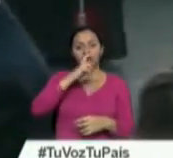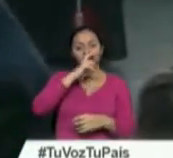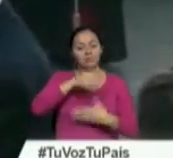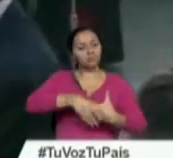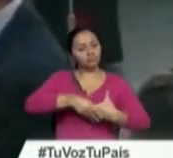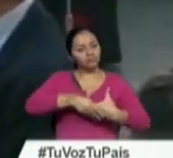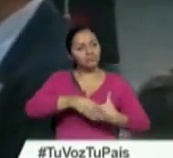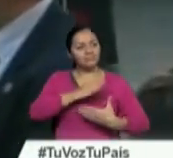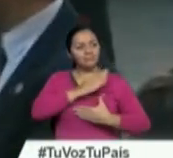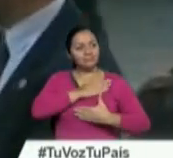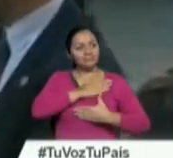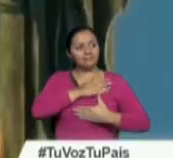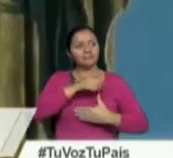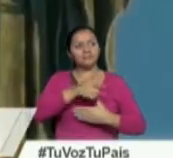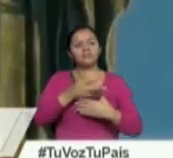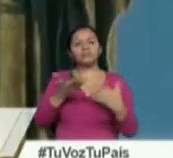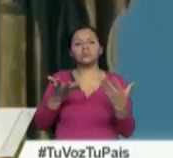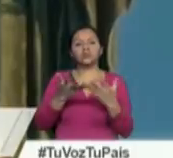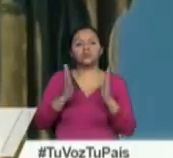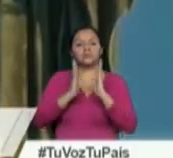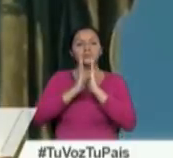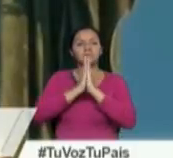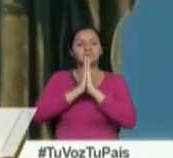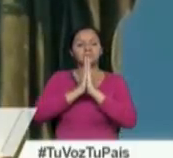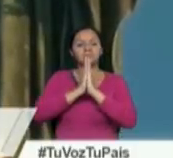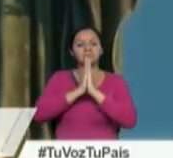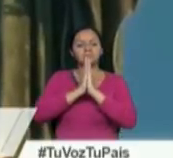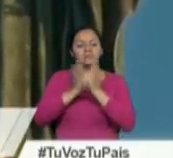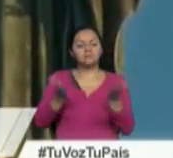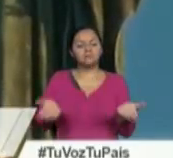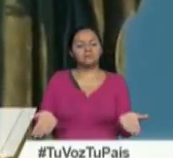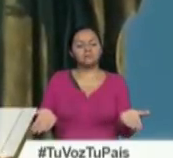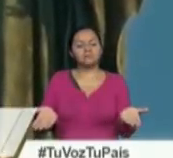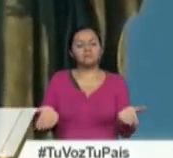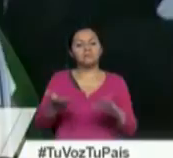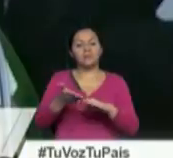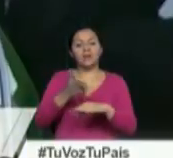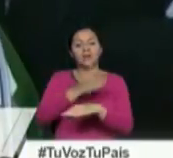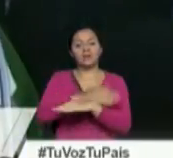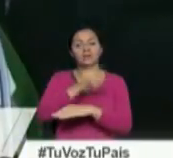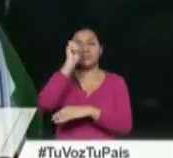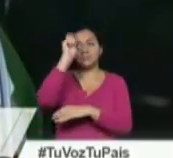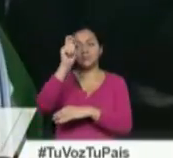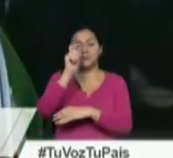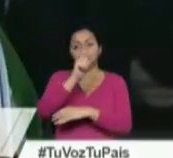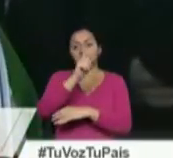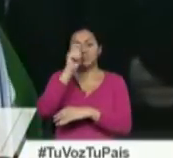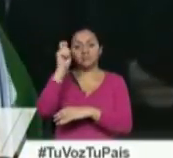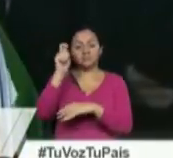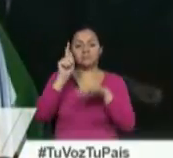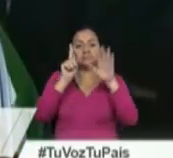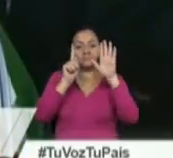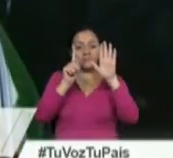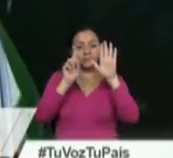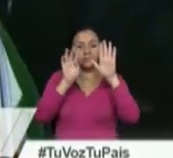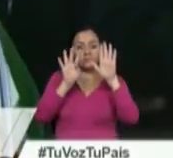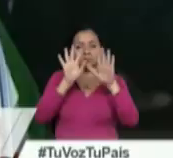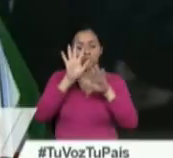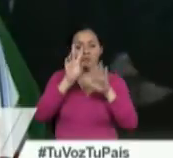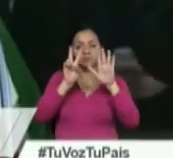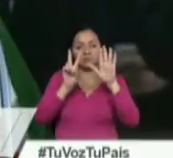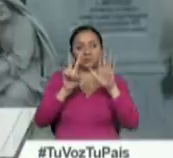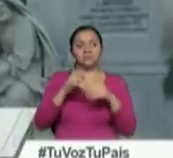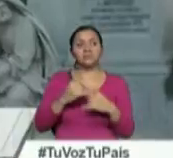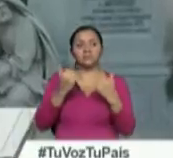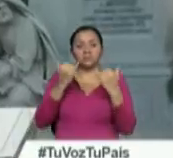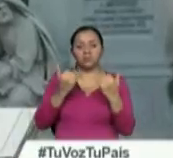España, donde se encuentra la estatua venerada desde que Pío IX la bendijo en 1957. María, madre no. Te traigo, madre,